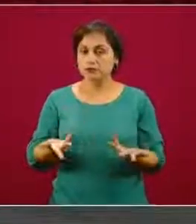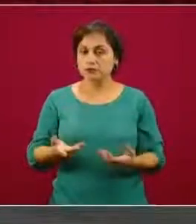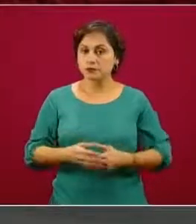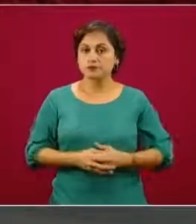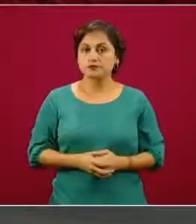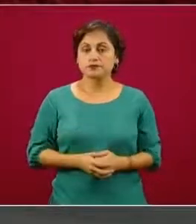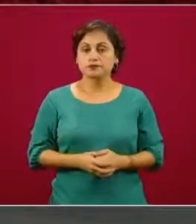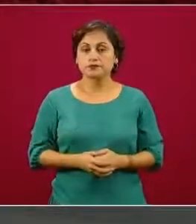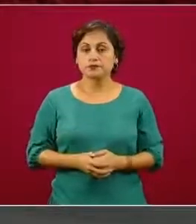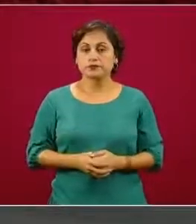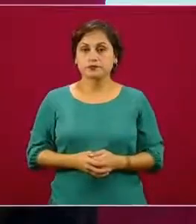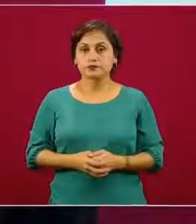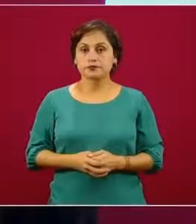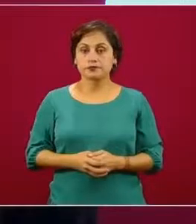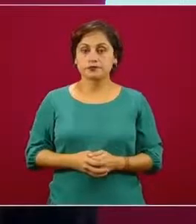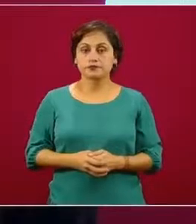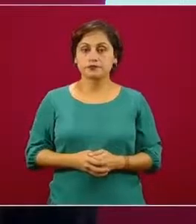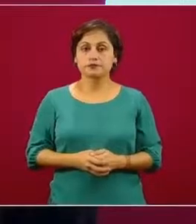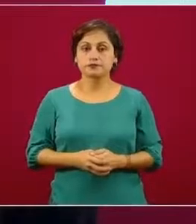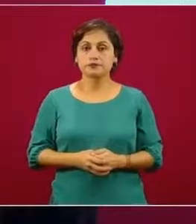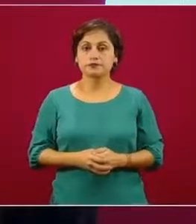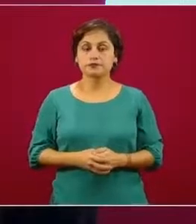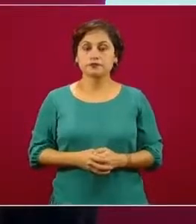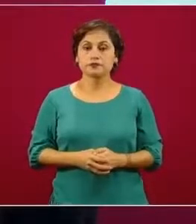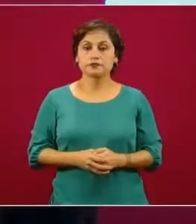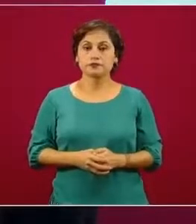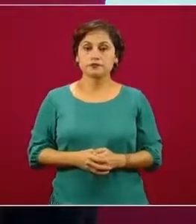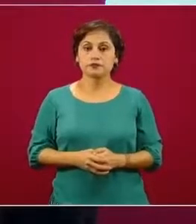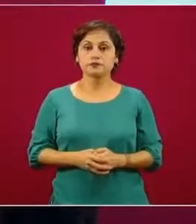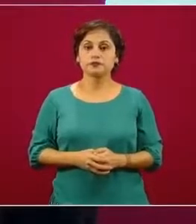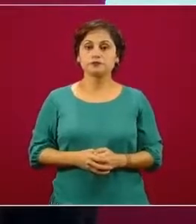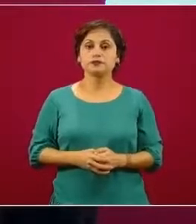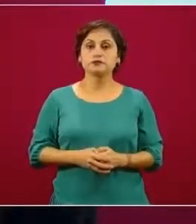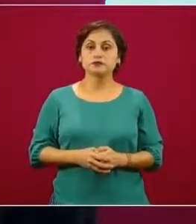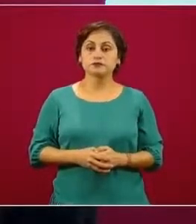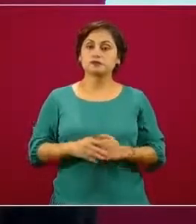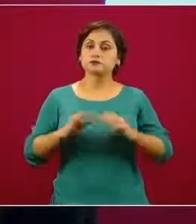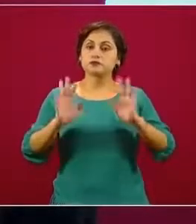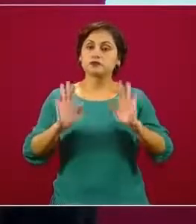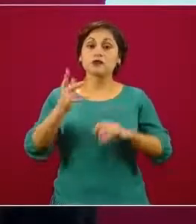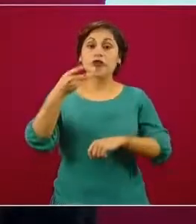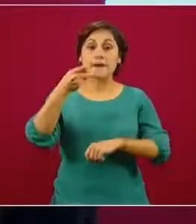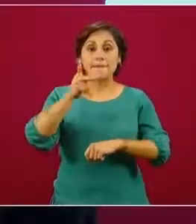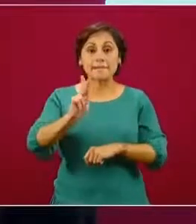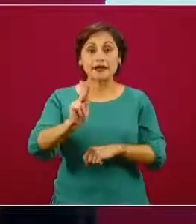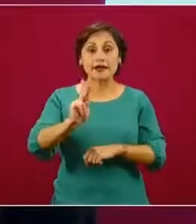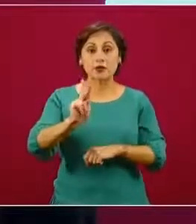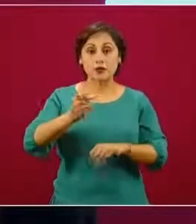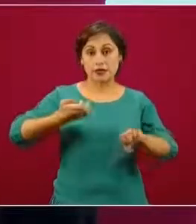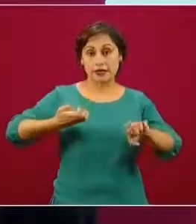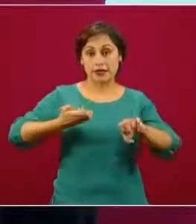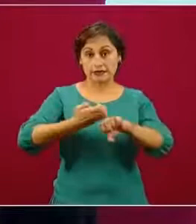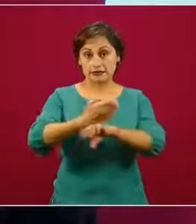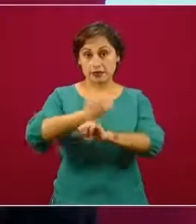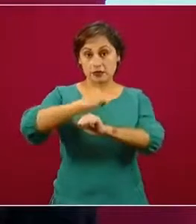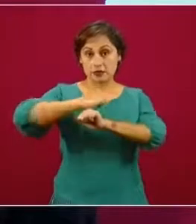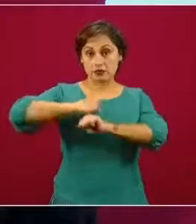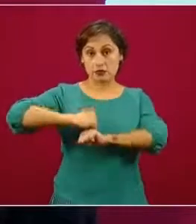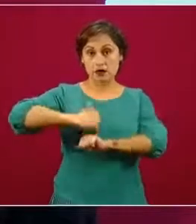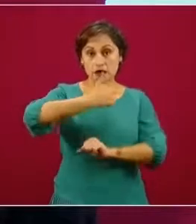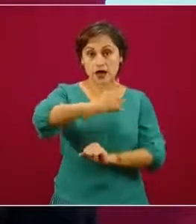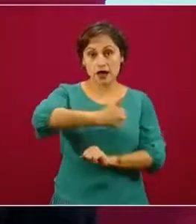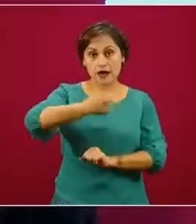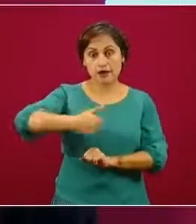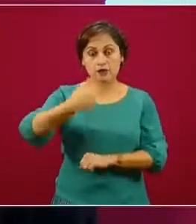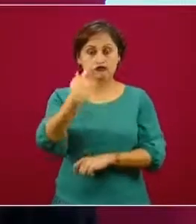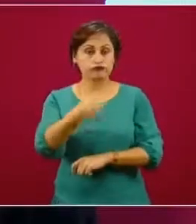Y, como hemos dicho, las autoridades estatales tomarán las medidas apropiadas.